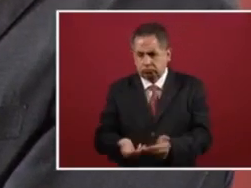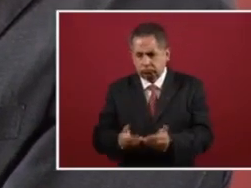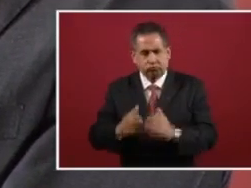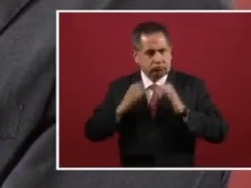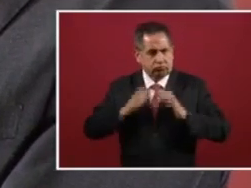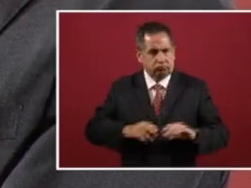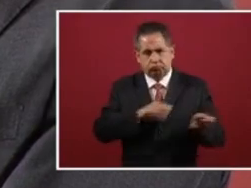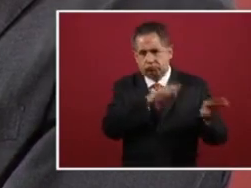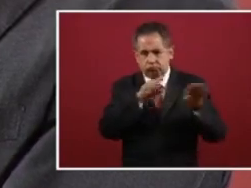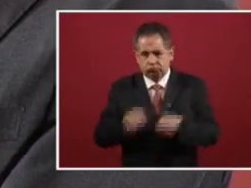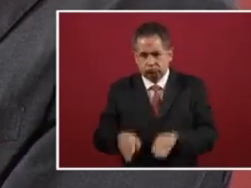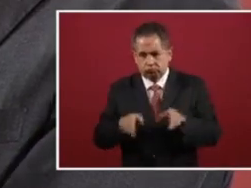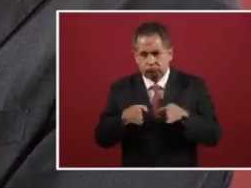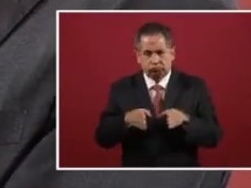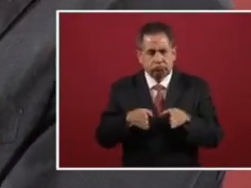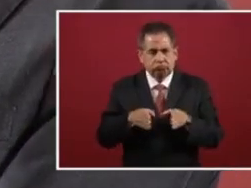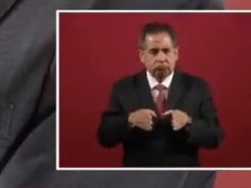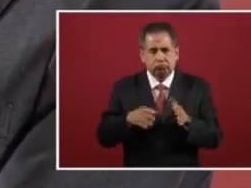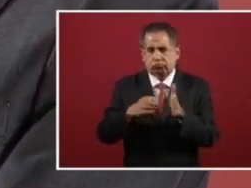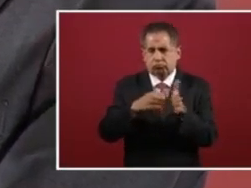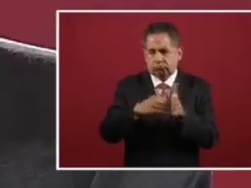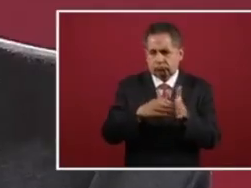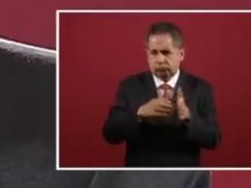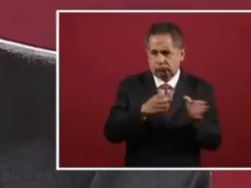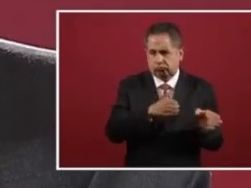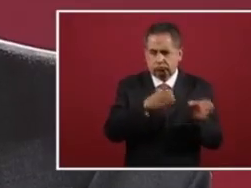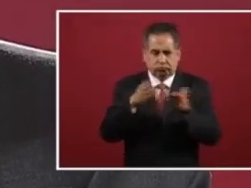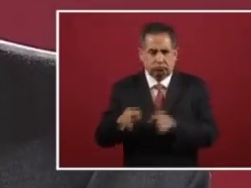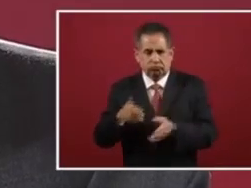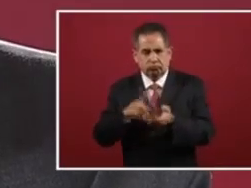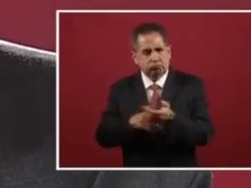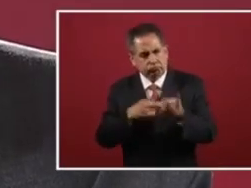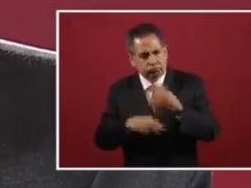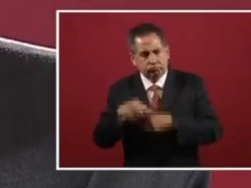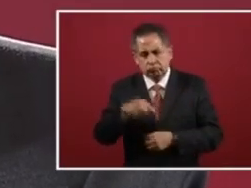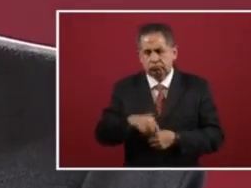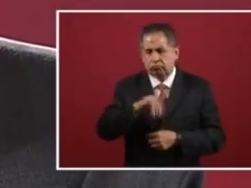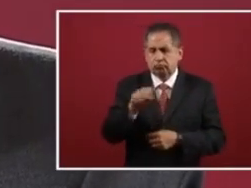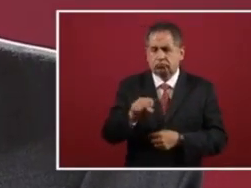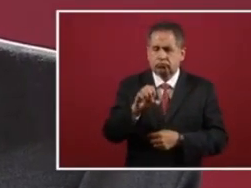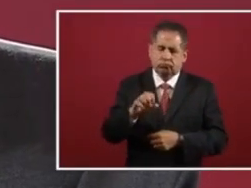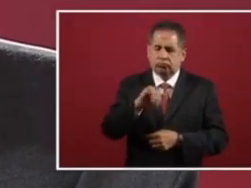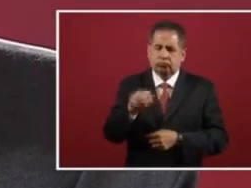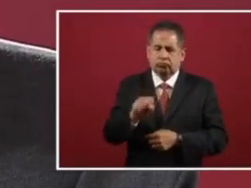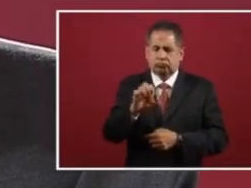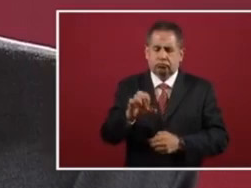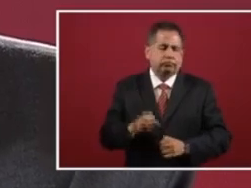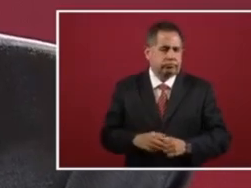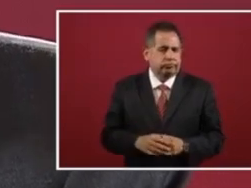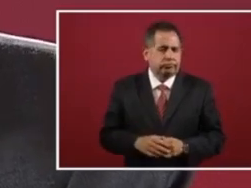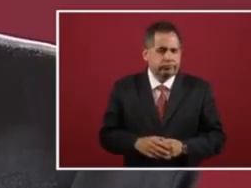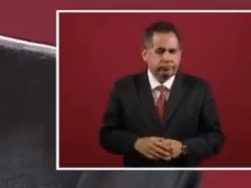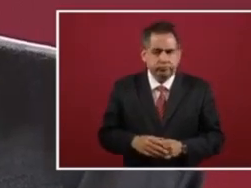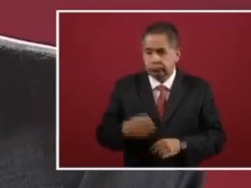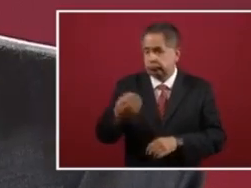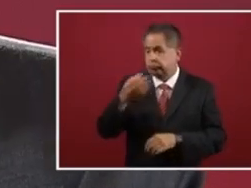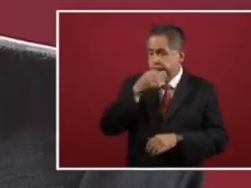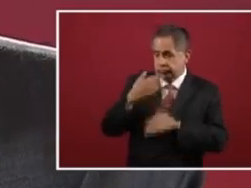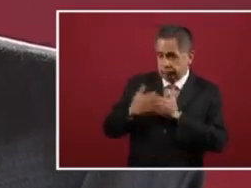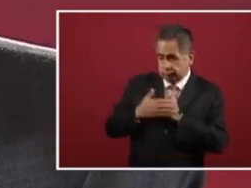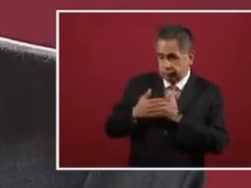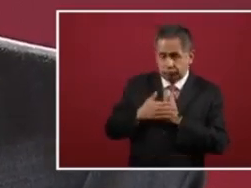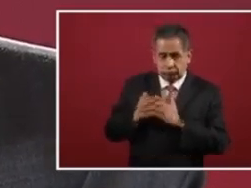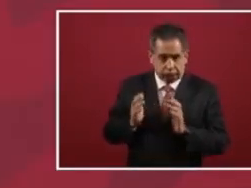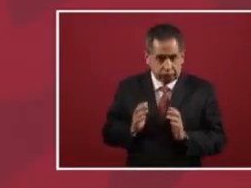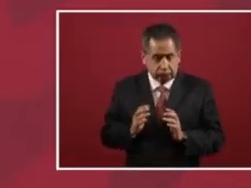Secretaría de la Defensa dispondrá de un avión de Fuerza Aérea Mexicana para traerlos a territorio nacional. Me informaron